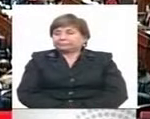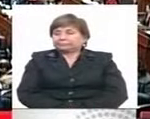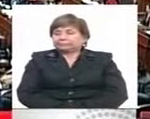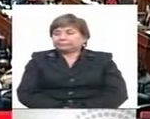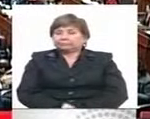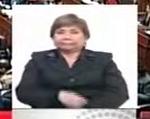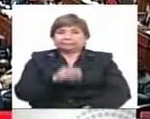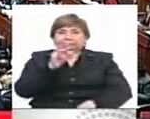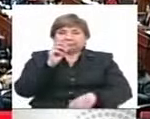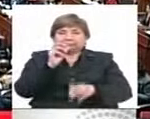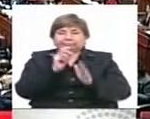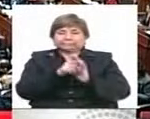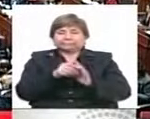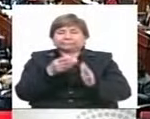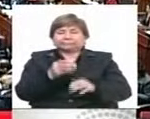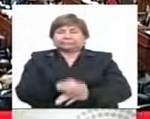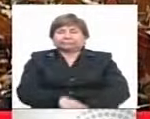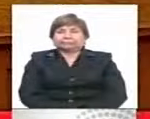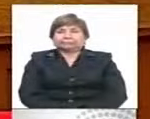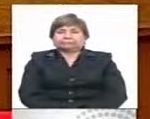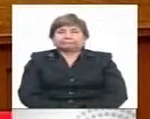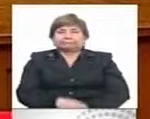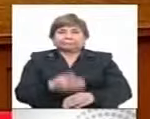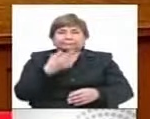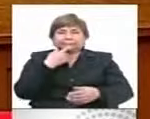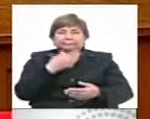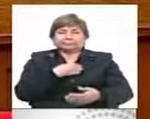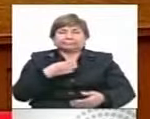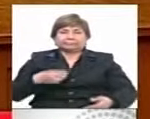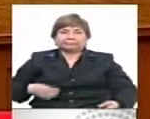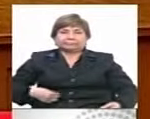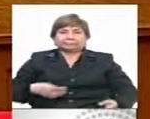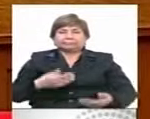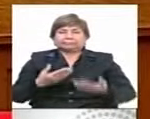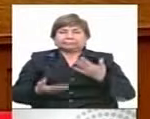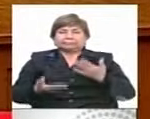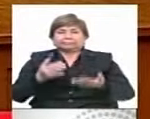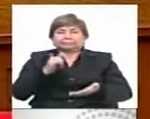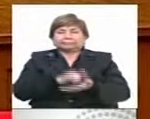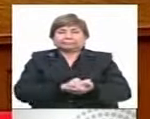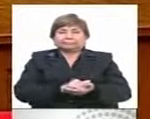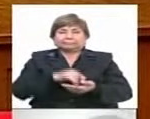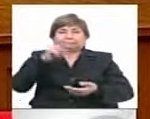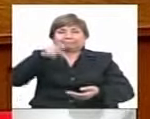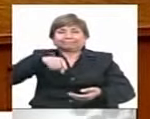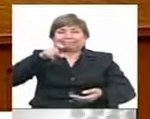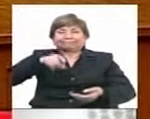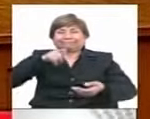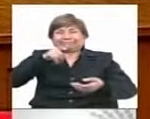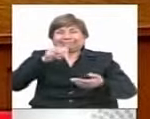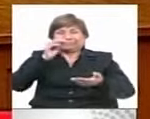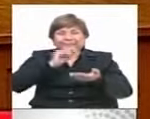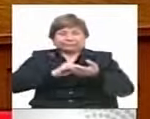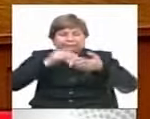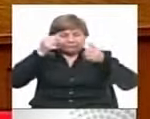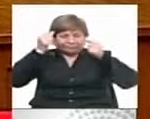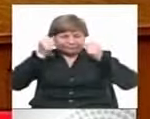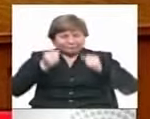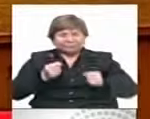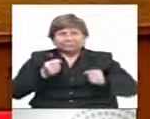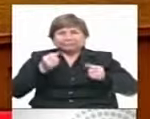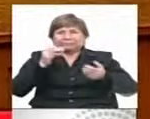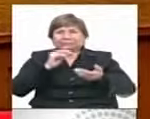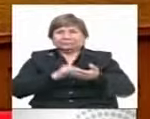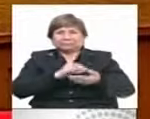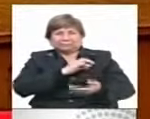30 segundos adicionales. Quiero decirle, señor ministro, que necesita usted más decisión, más